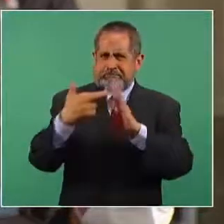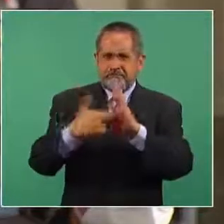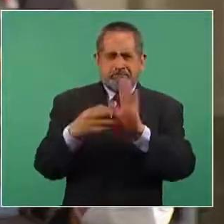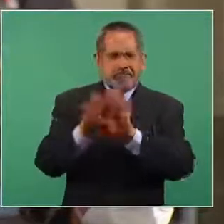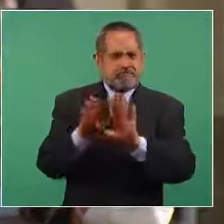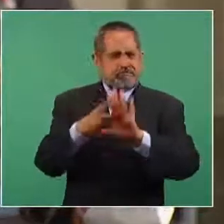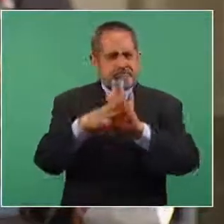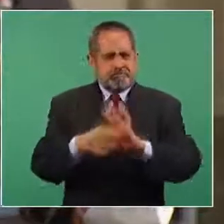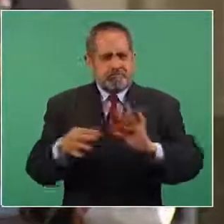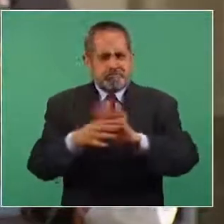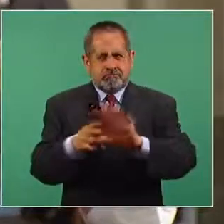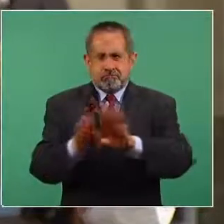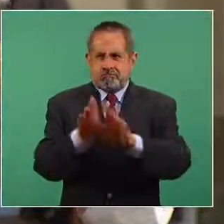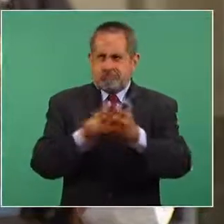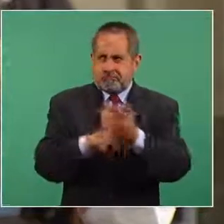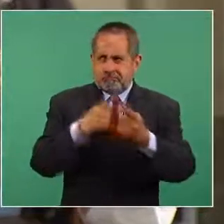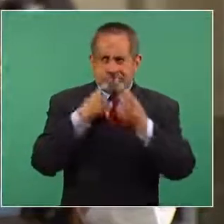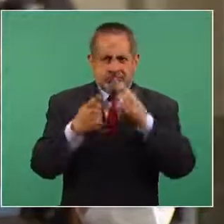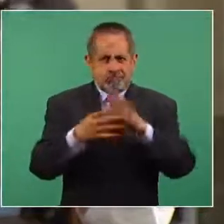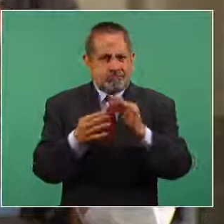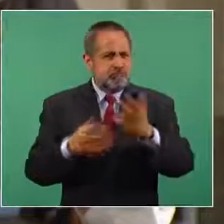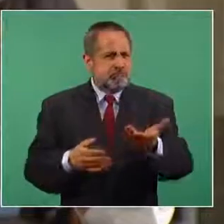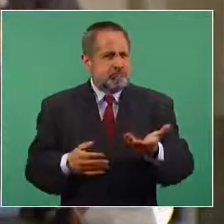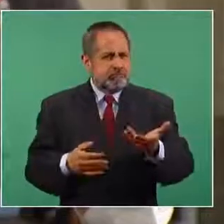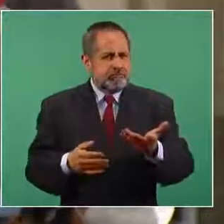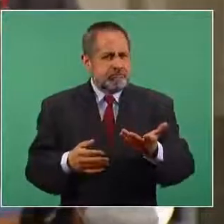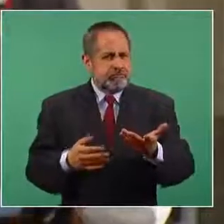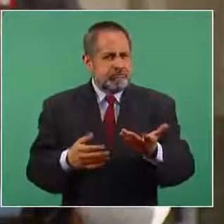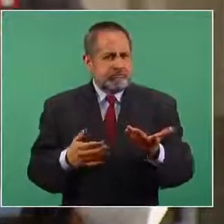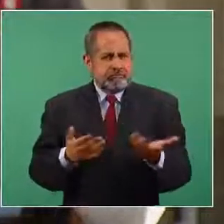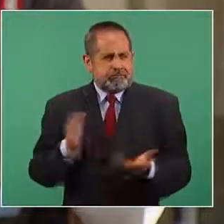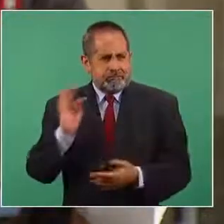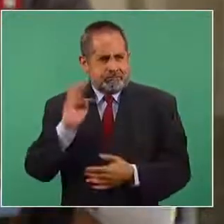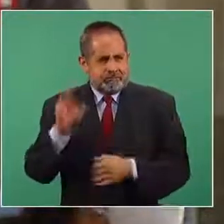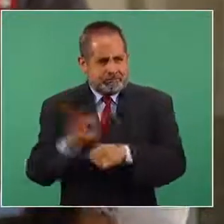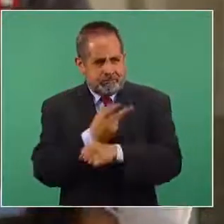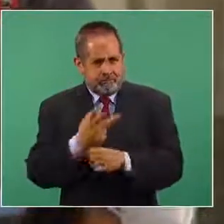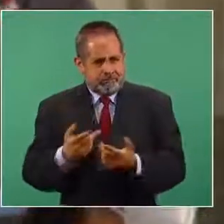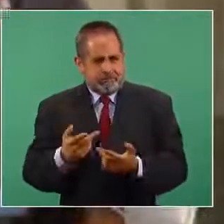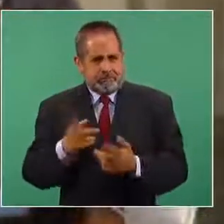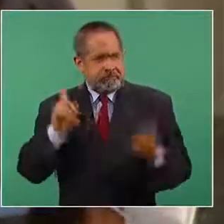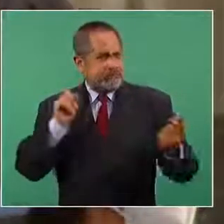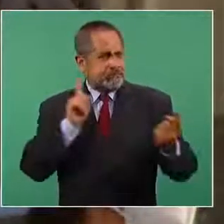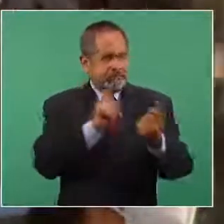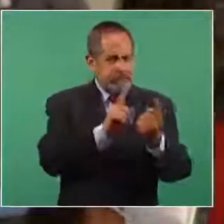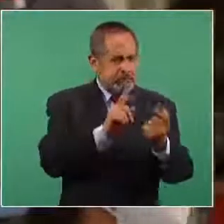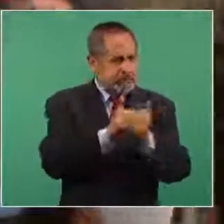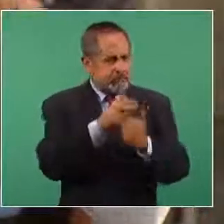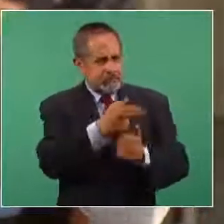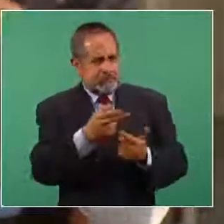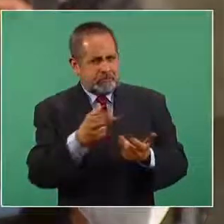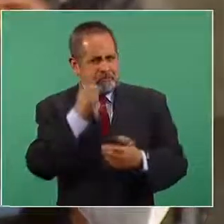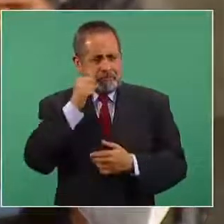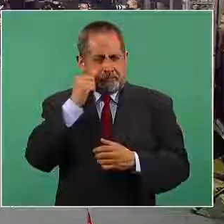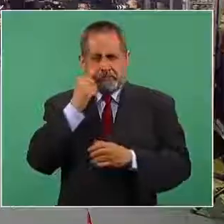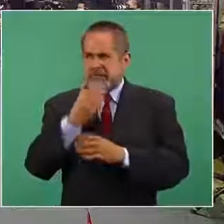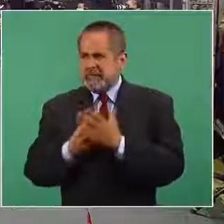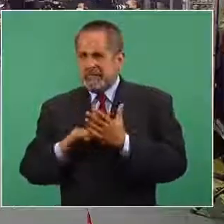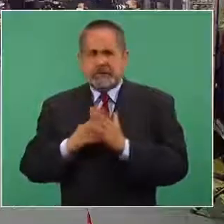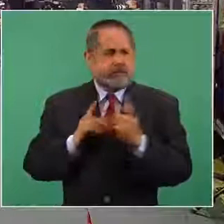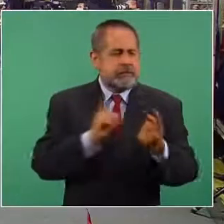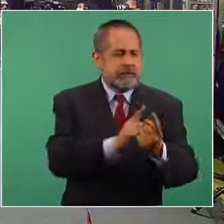casos cuando pues una persona logra llegar, estar tan cerca de usted, ¿no?, como ocurrió ayer.